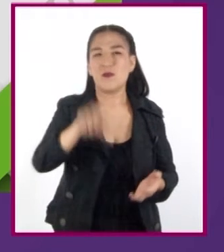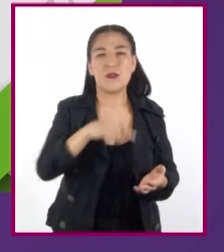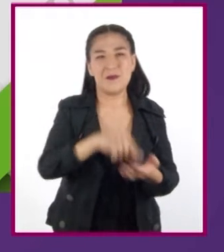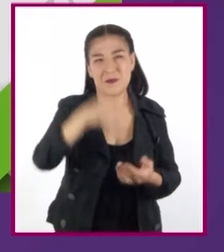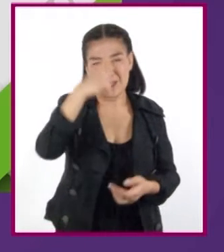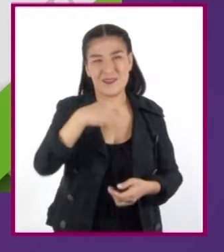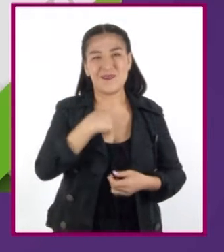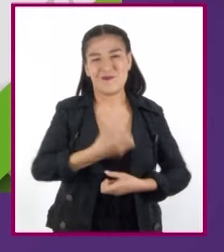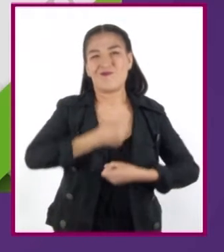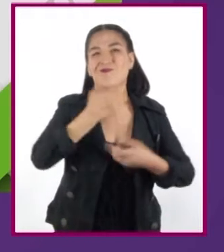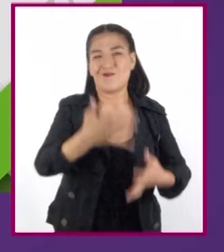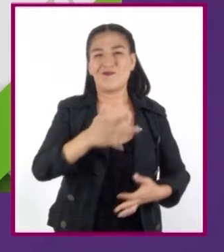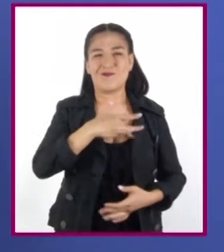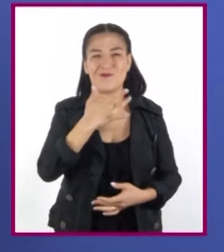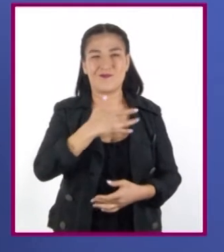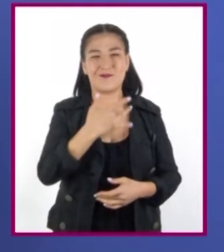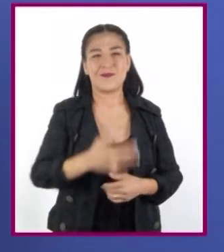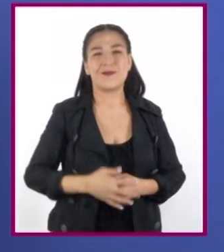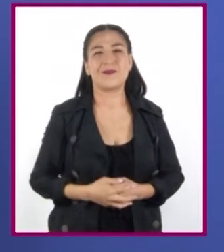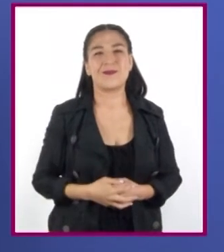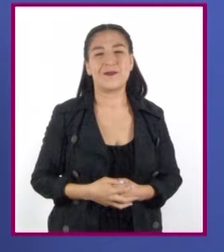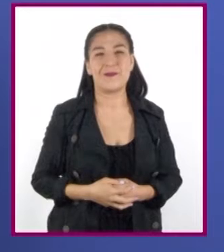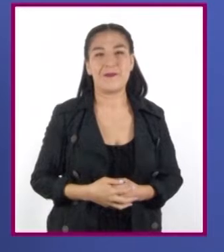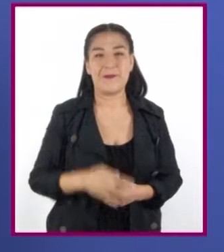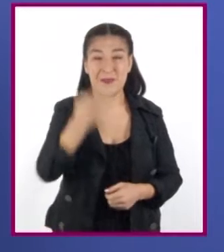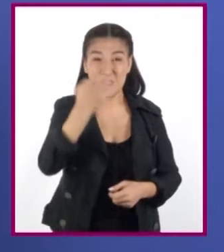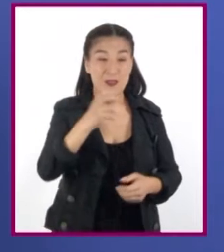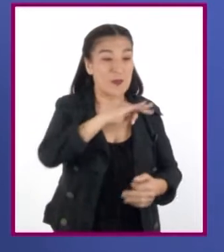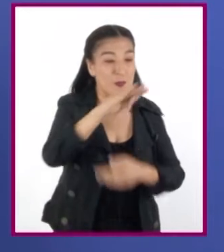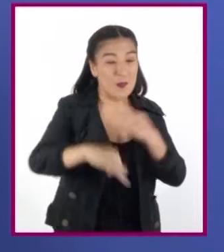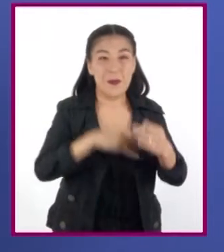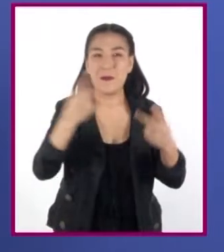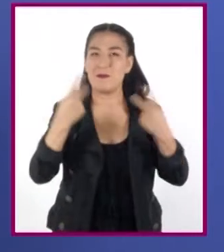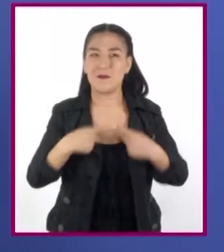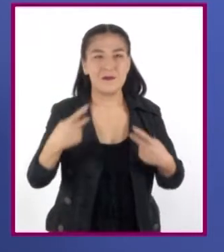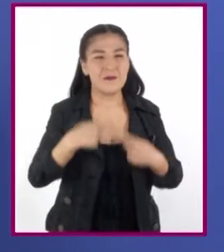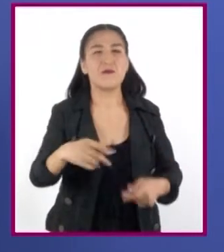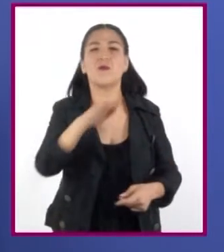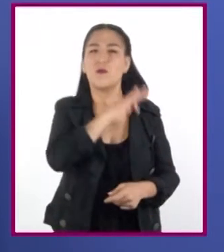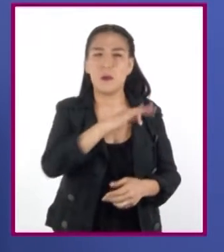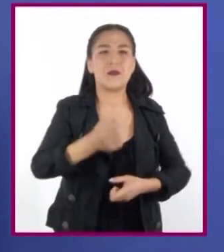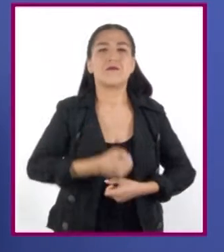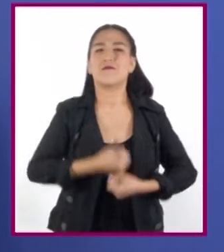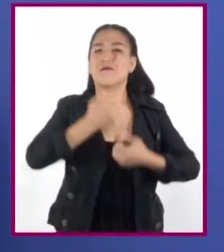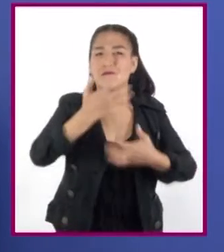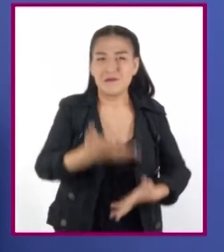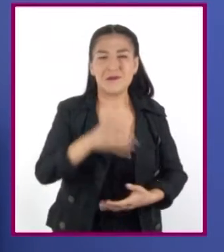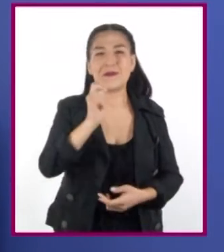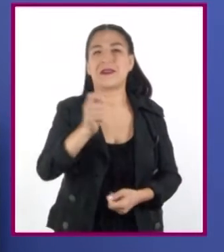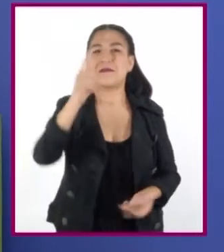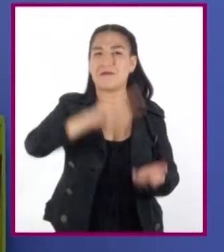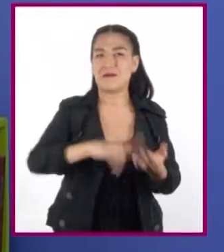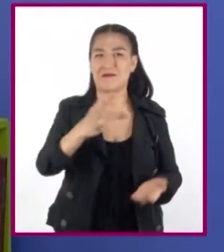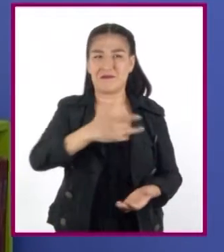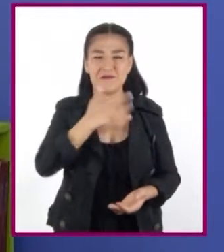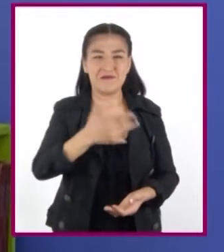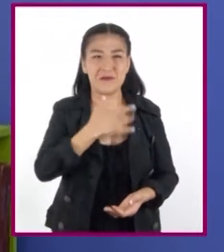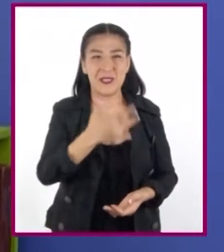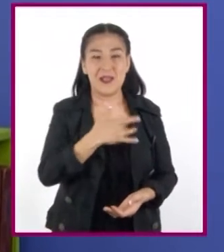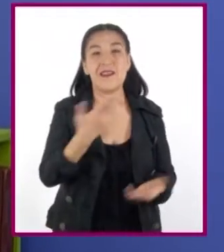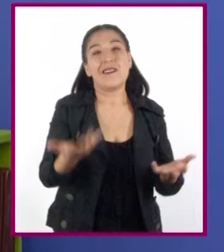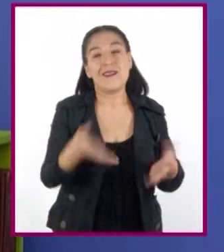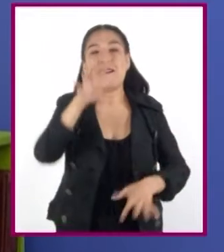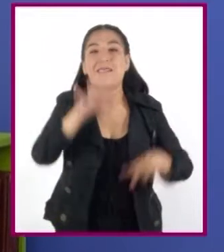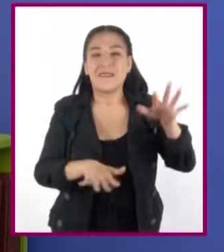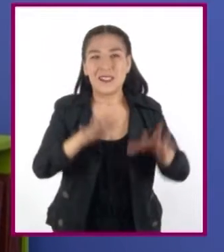demostrar mis sentimientos. Todas las personas deberían poder expresar lo que sienten, pero muchas veces